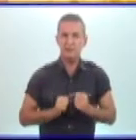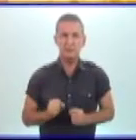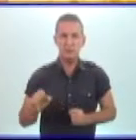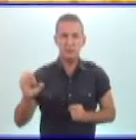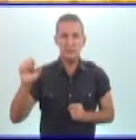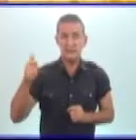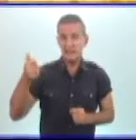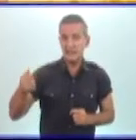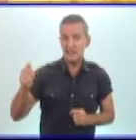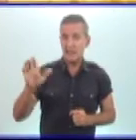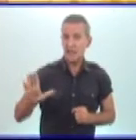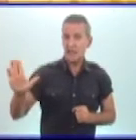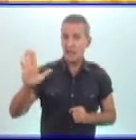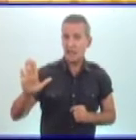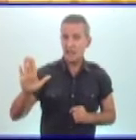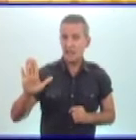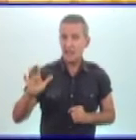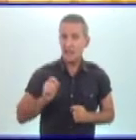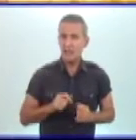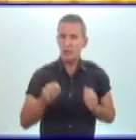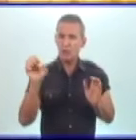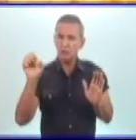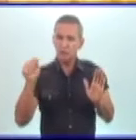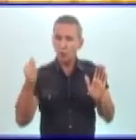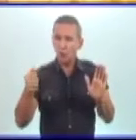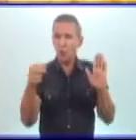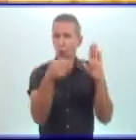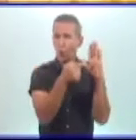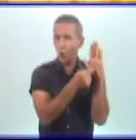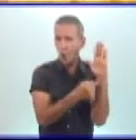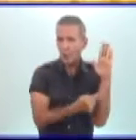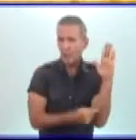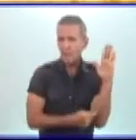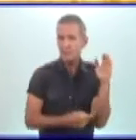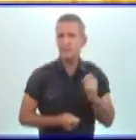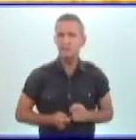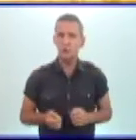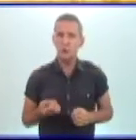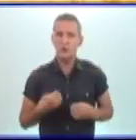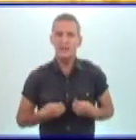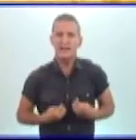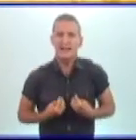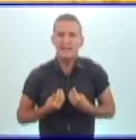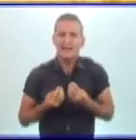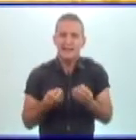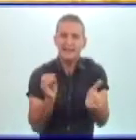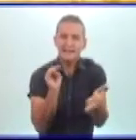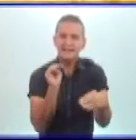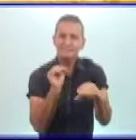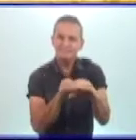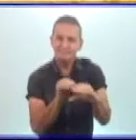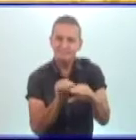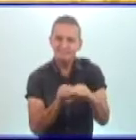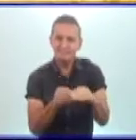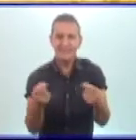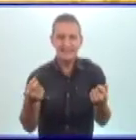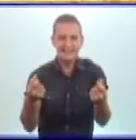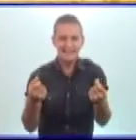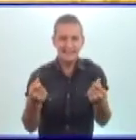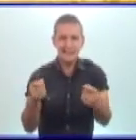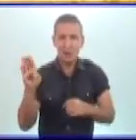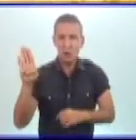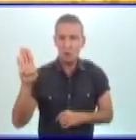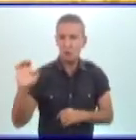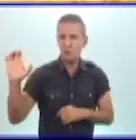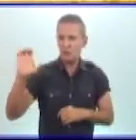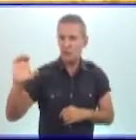que van a ir enriqueciendo a esa burguesía europea. Esta burguesía que además va a quedar fortalecida y se